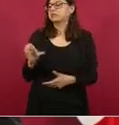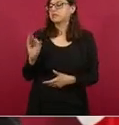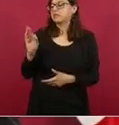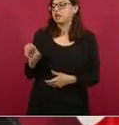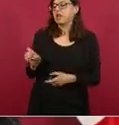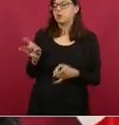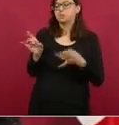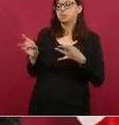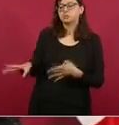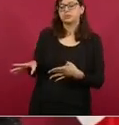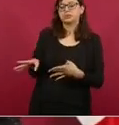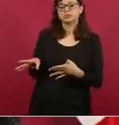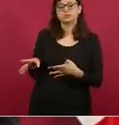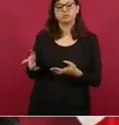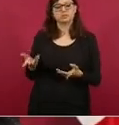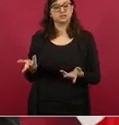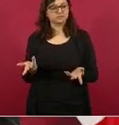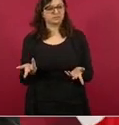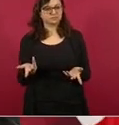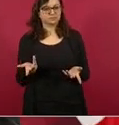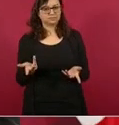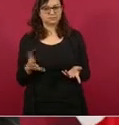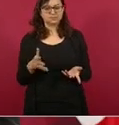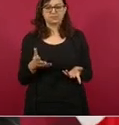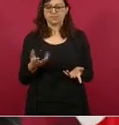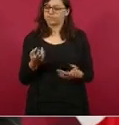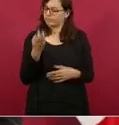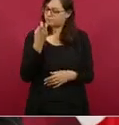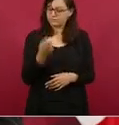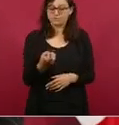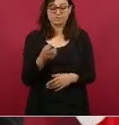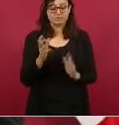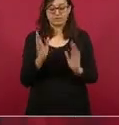ya eso ya se corrigió